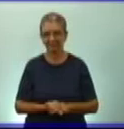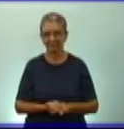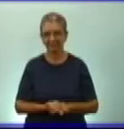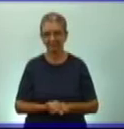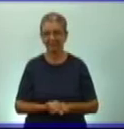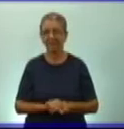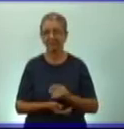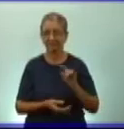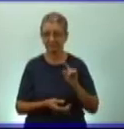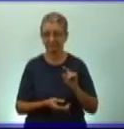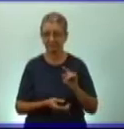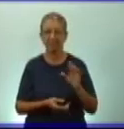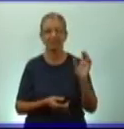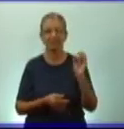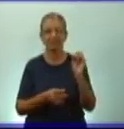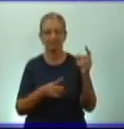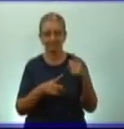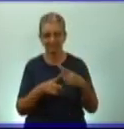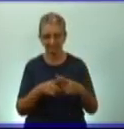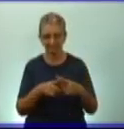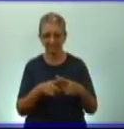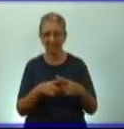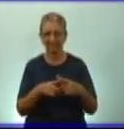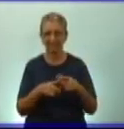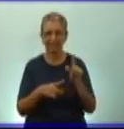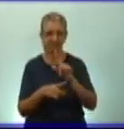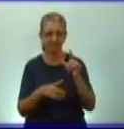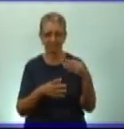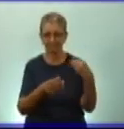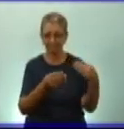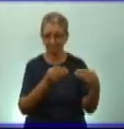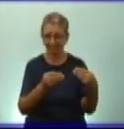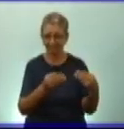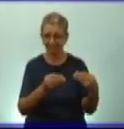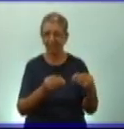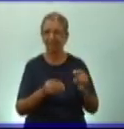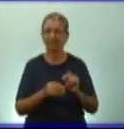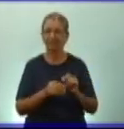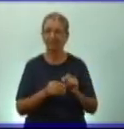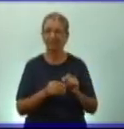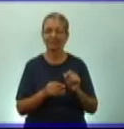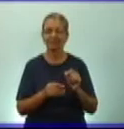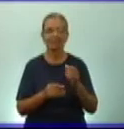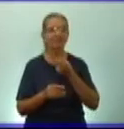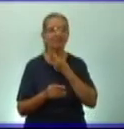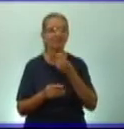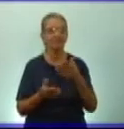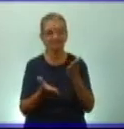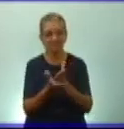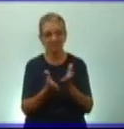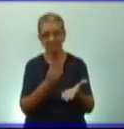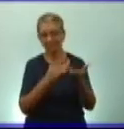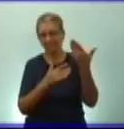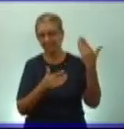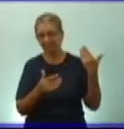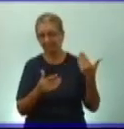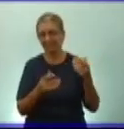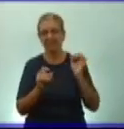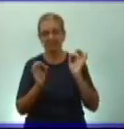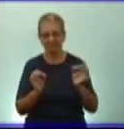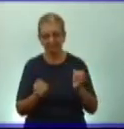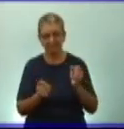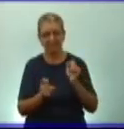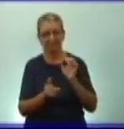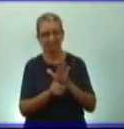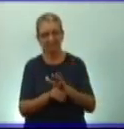Recuerden que en el caso de los óxidos no metálicos, y estoy retomando el ejemplo que vimos en la clase anterior, siempre se comienza de atrás